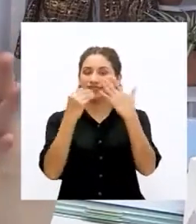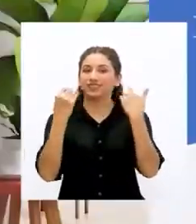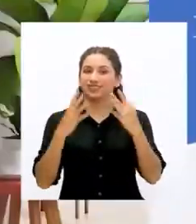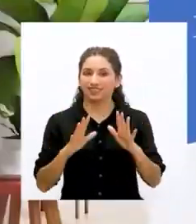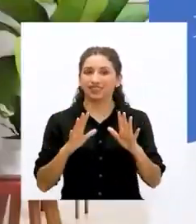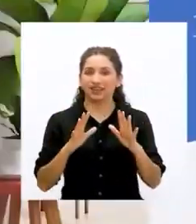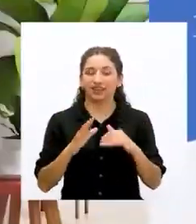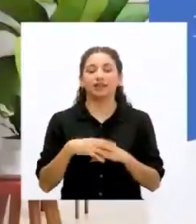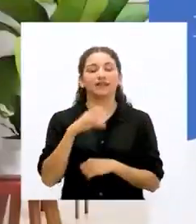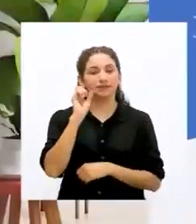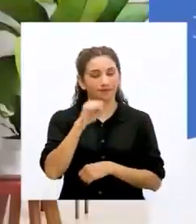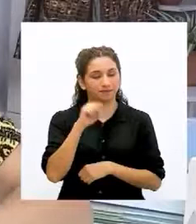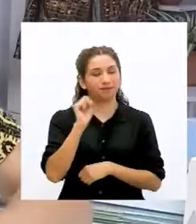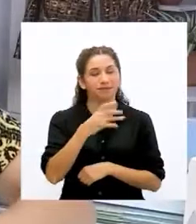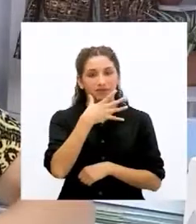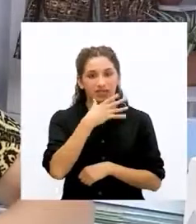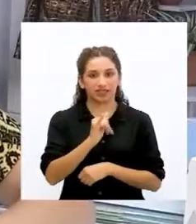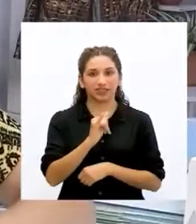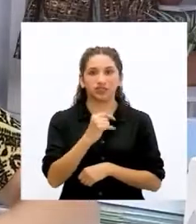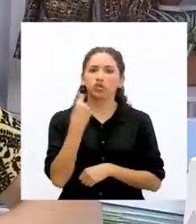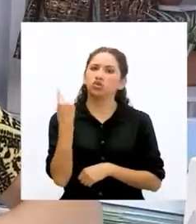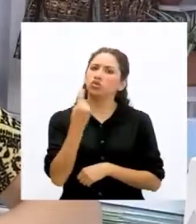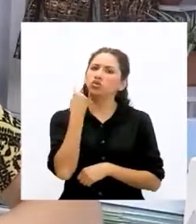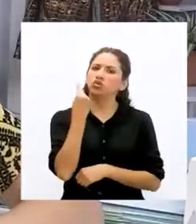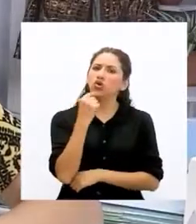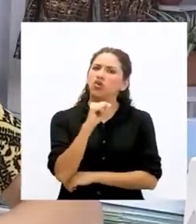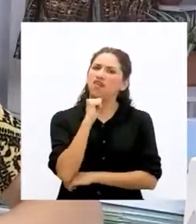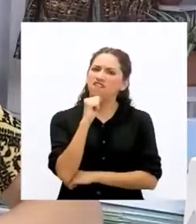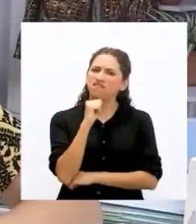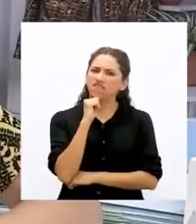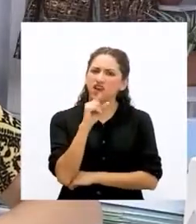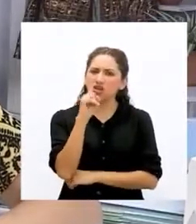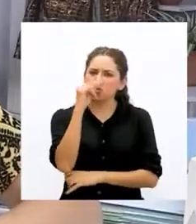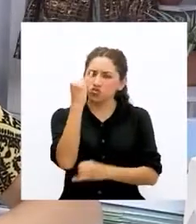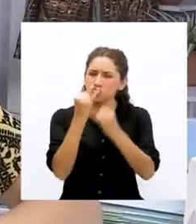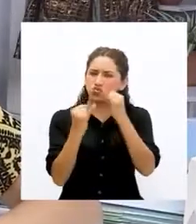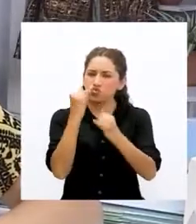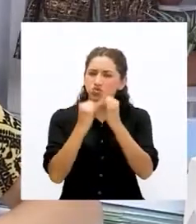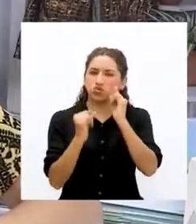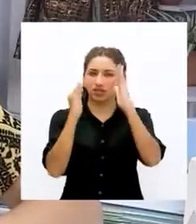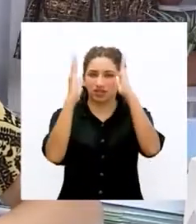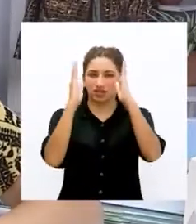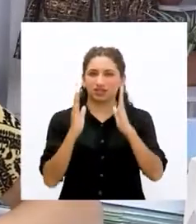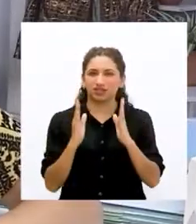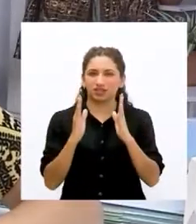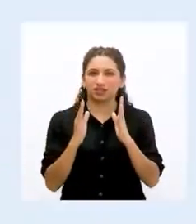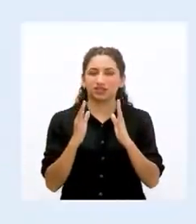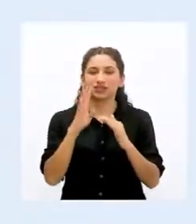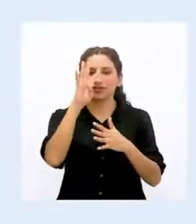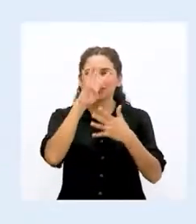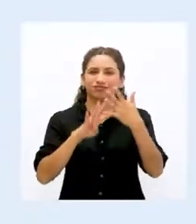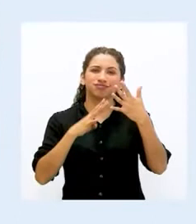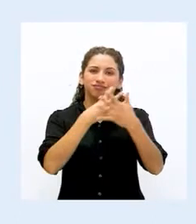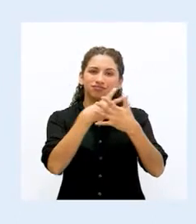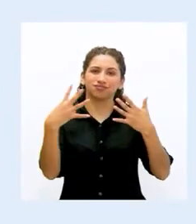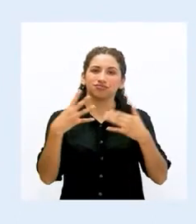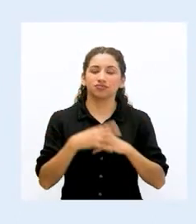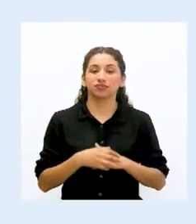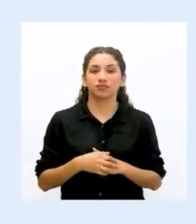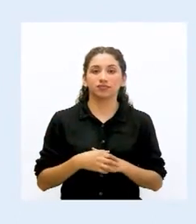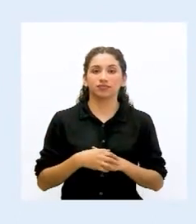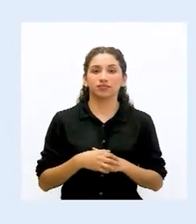relativa. Así es. Solo nos hace falta la última columna de nuestra tabla. Así